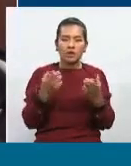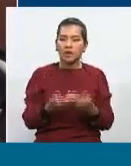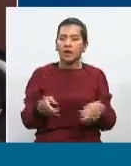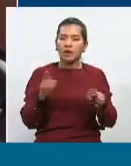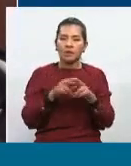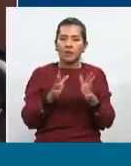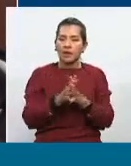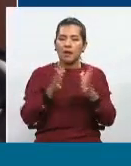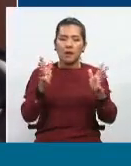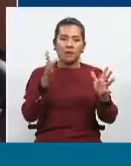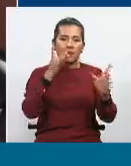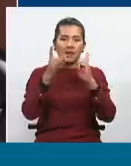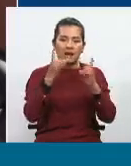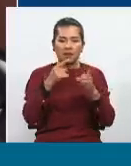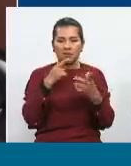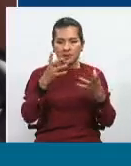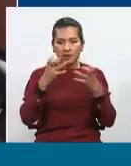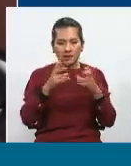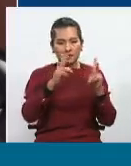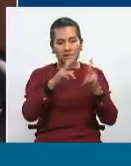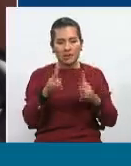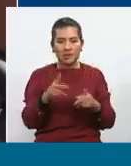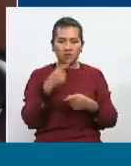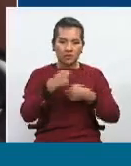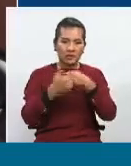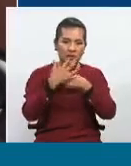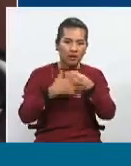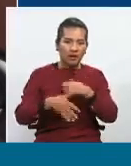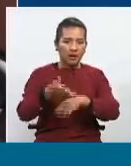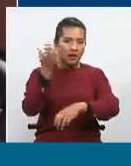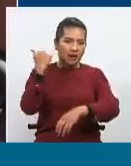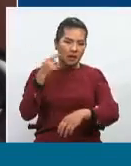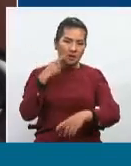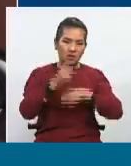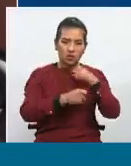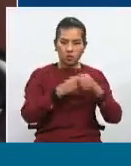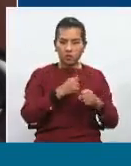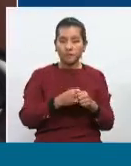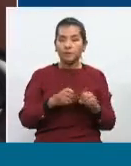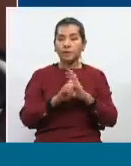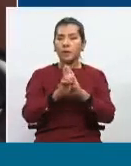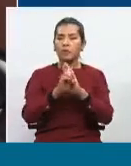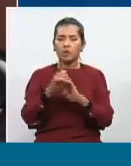vamos escuchando también las recomendaciones de instancias internacionales. Por ejemplo, hace